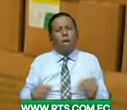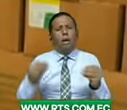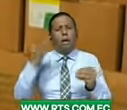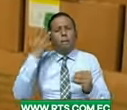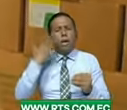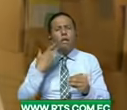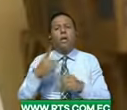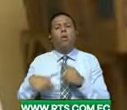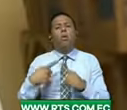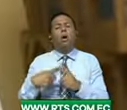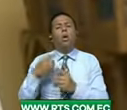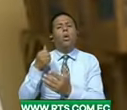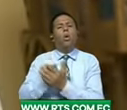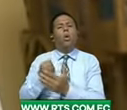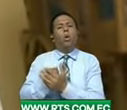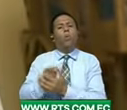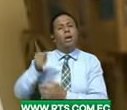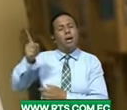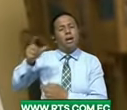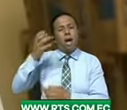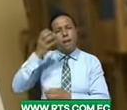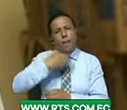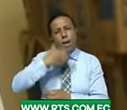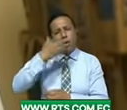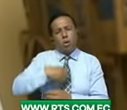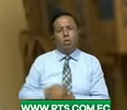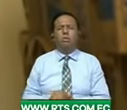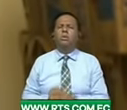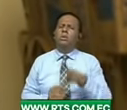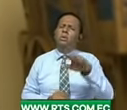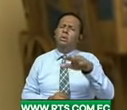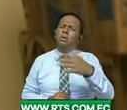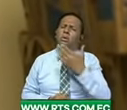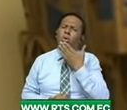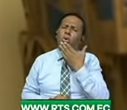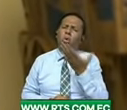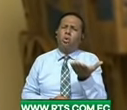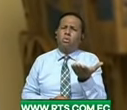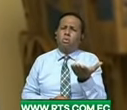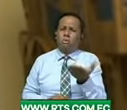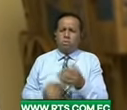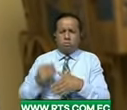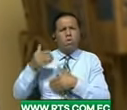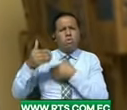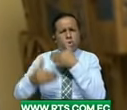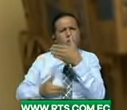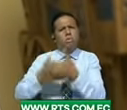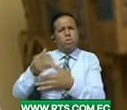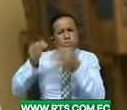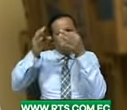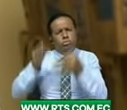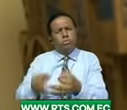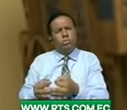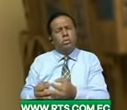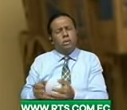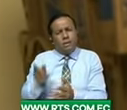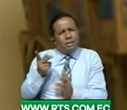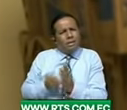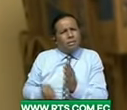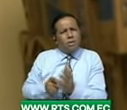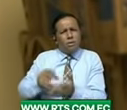Universidad de Ambato. Si se supone que estos procedimientos buscan la eficiencia, la oportunidad y acortar los plazos, ¿qué sucedió con esa